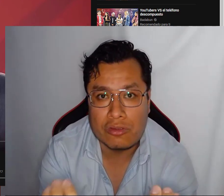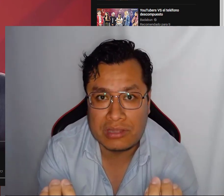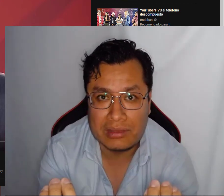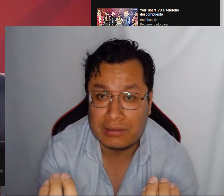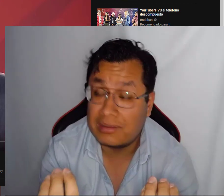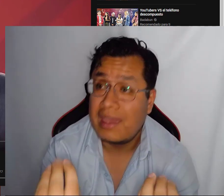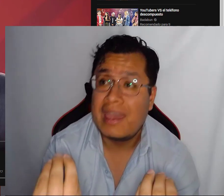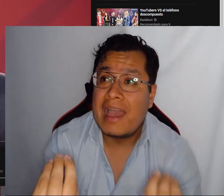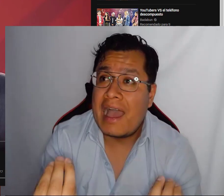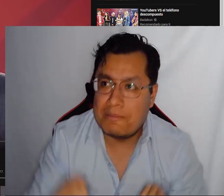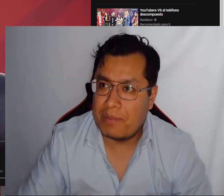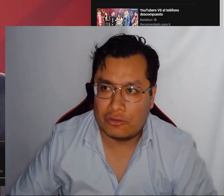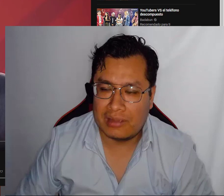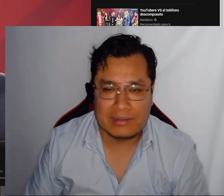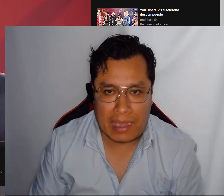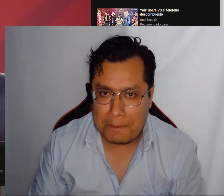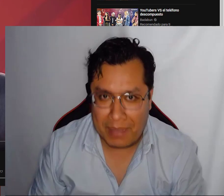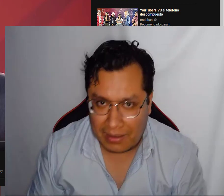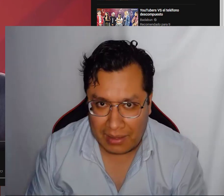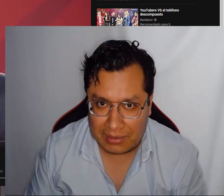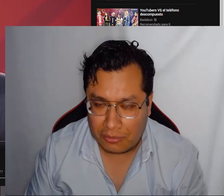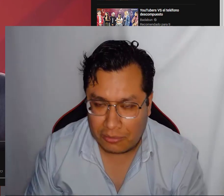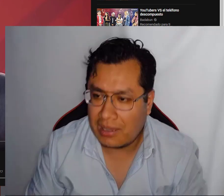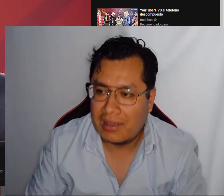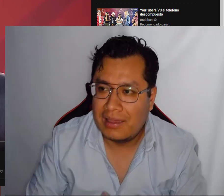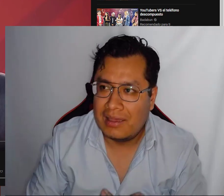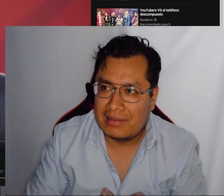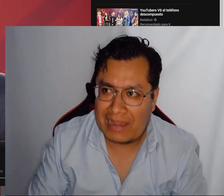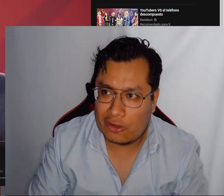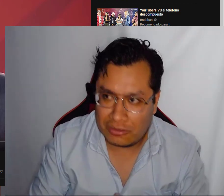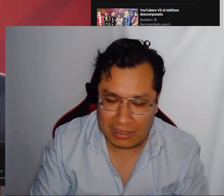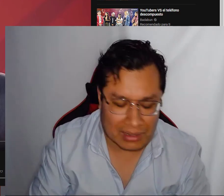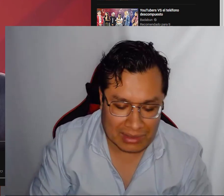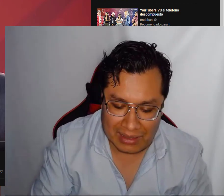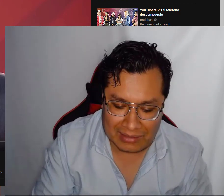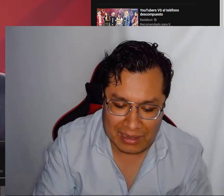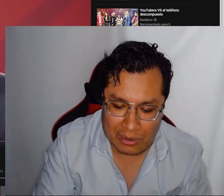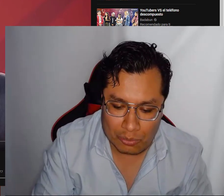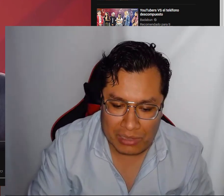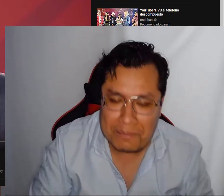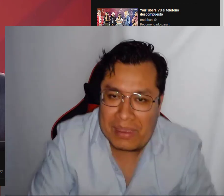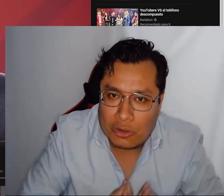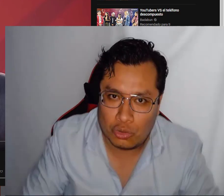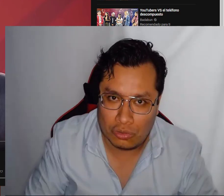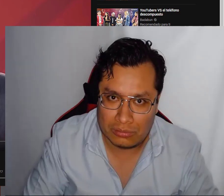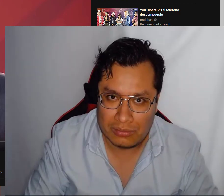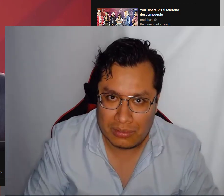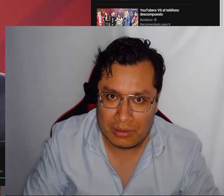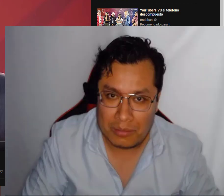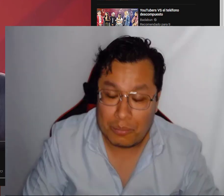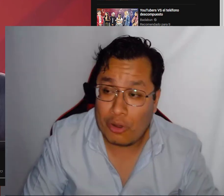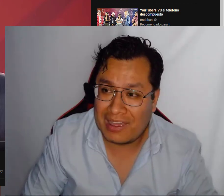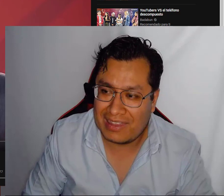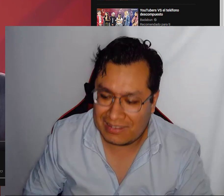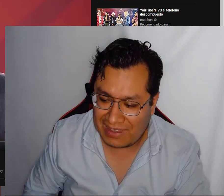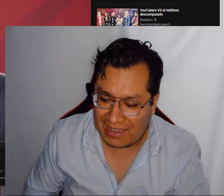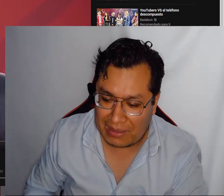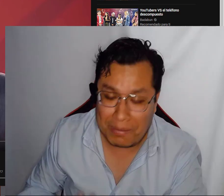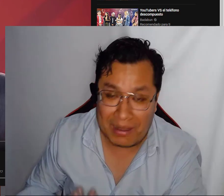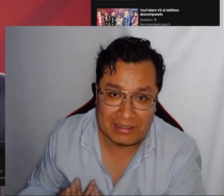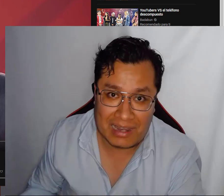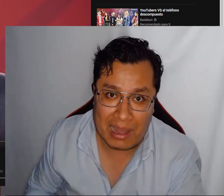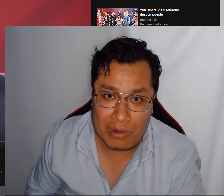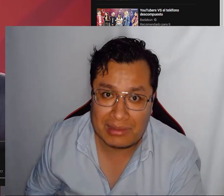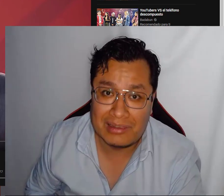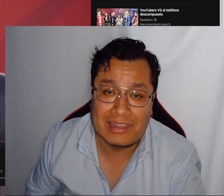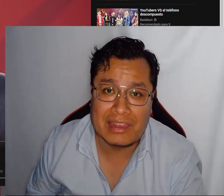tipo de docentes hay personas que en verdad o sea ser docente tiene que ser una virtud porque desde